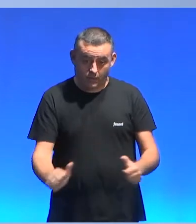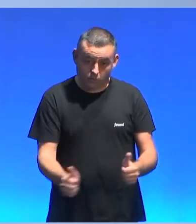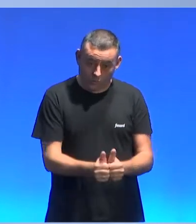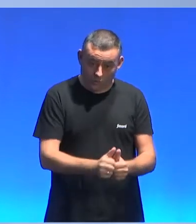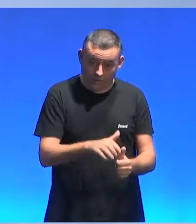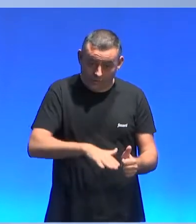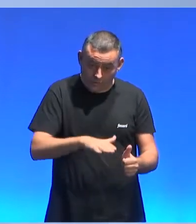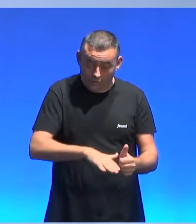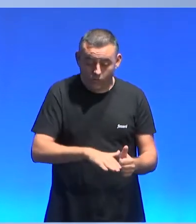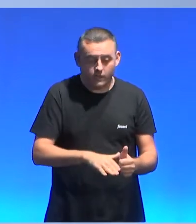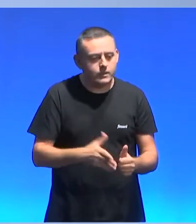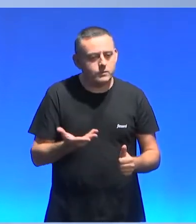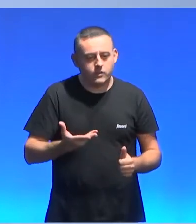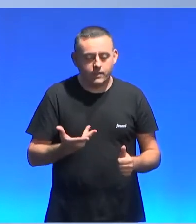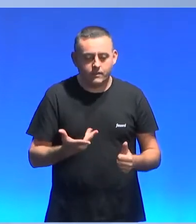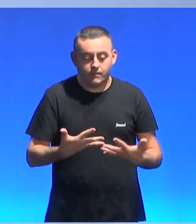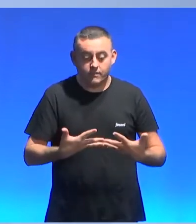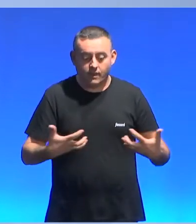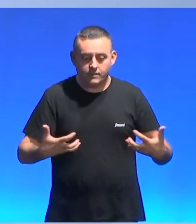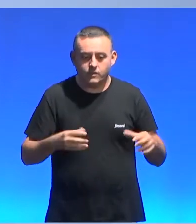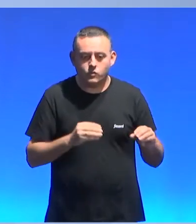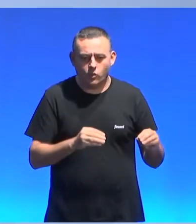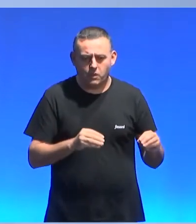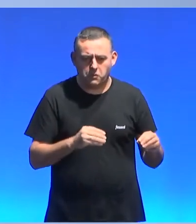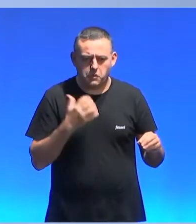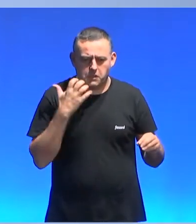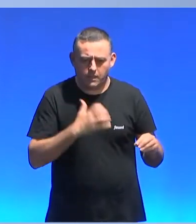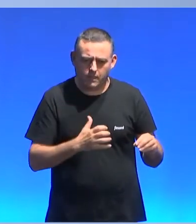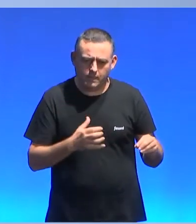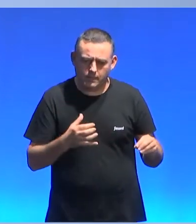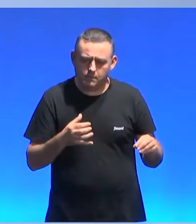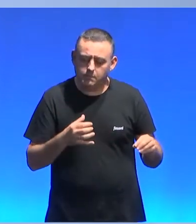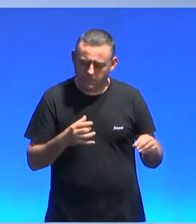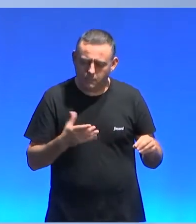niños dicen, porque tienen un peso.